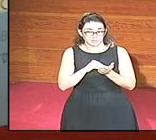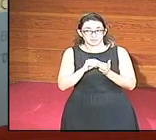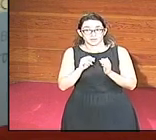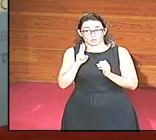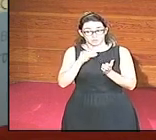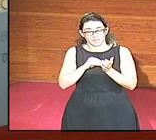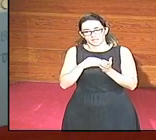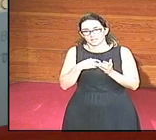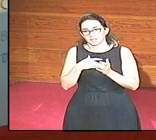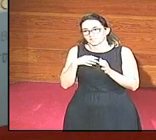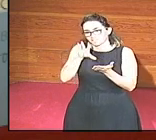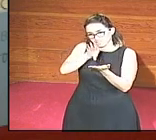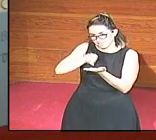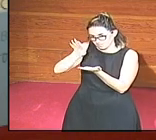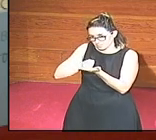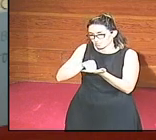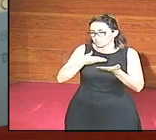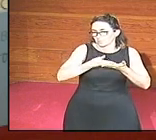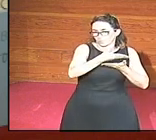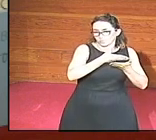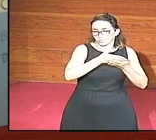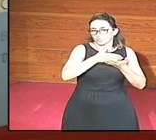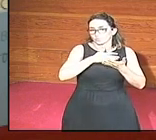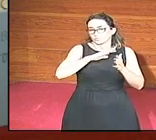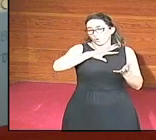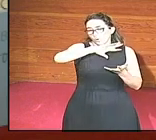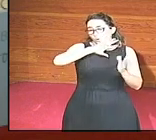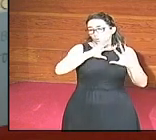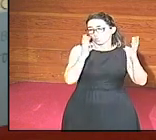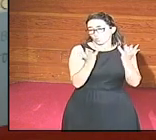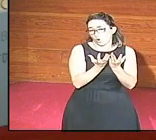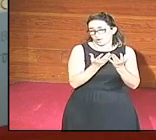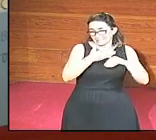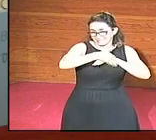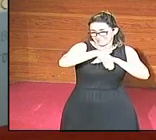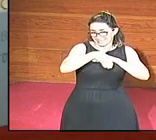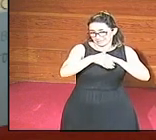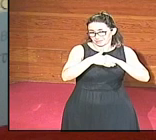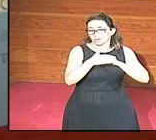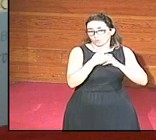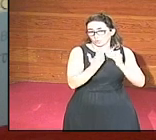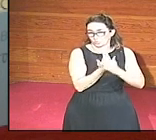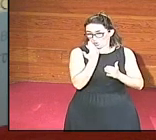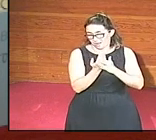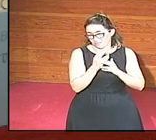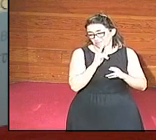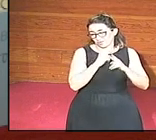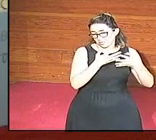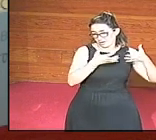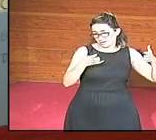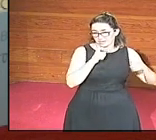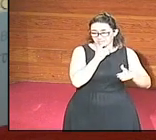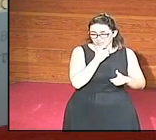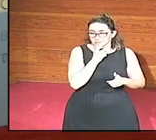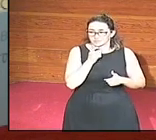para el Wall Street Journal con un escritor de la hostia, Yaroslav, que ha venido a acompañarme.